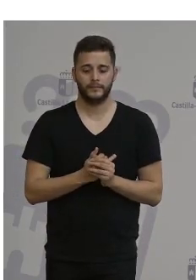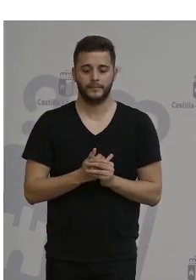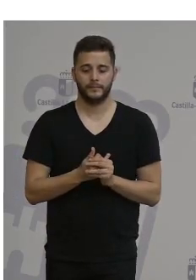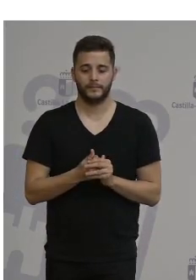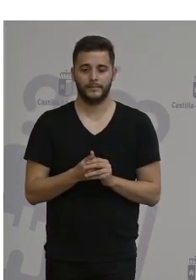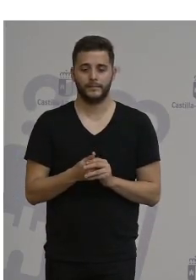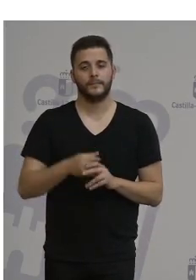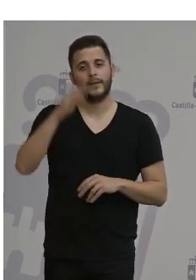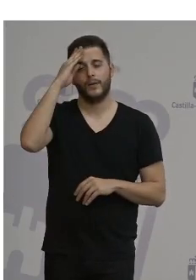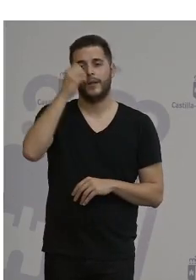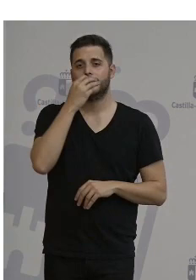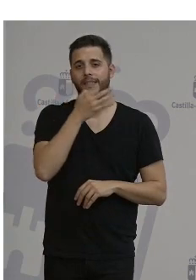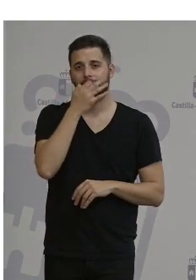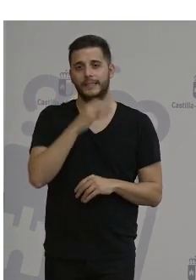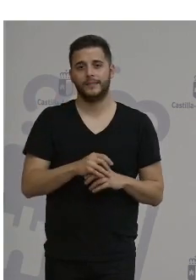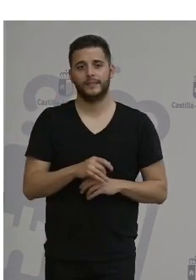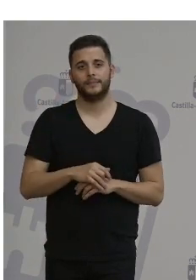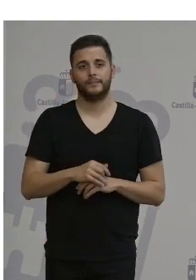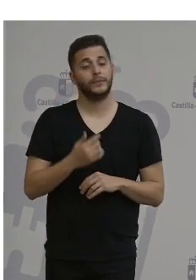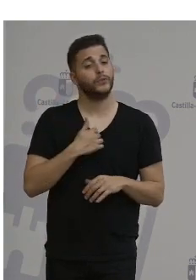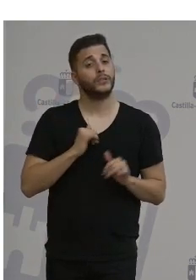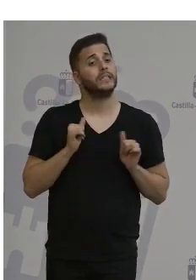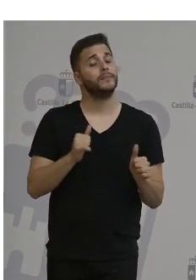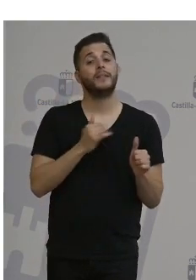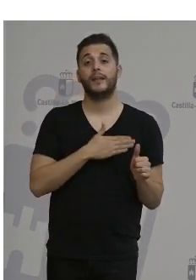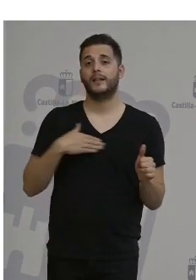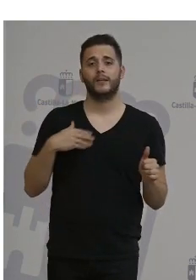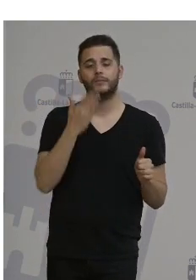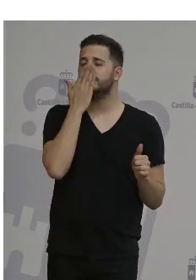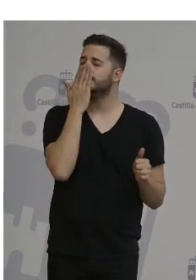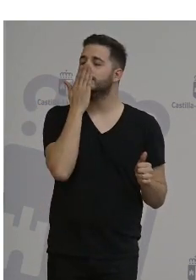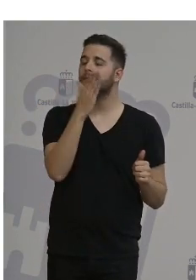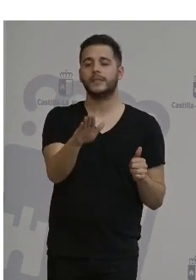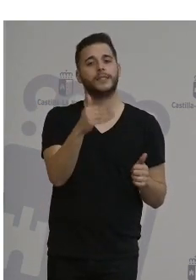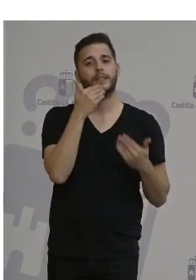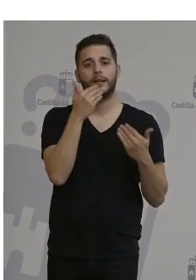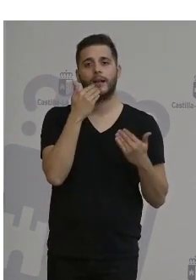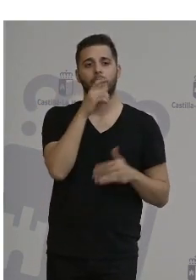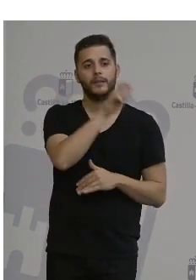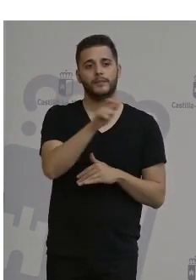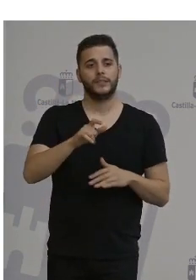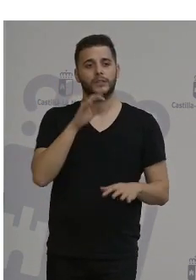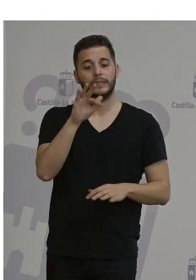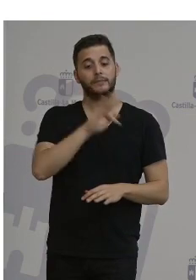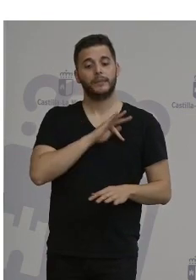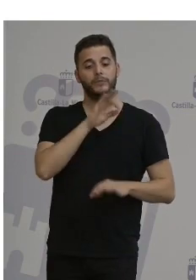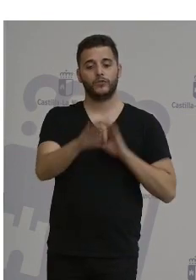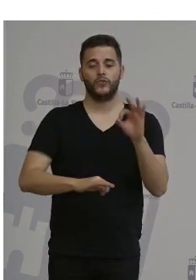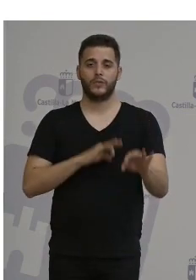Buenas tardes. Quiero empezar con un sincero agradecimiento a los organizadores de estos premios,